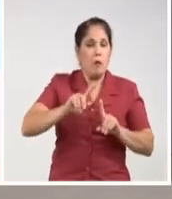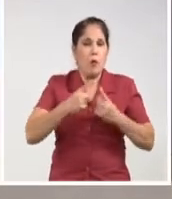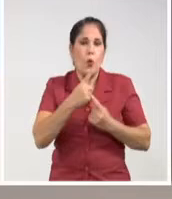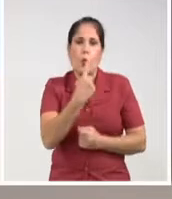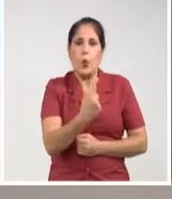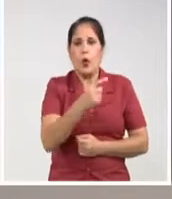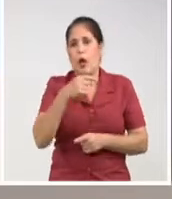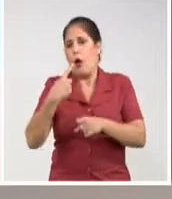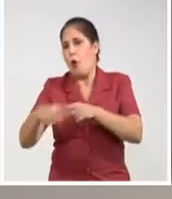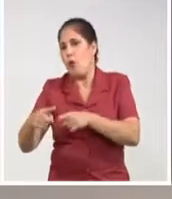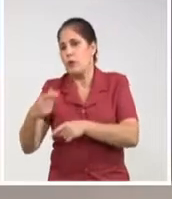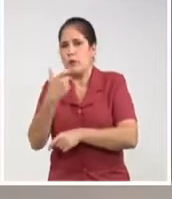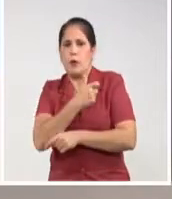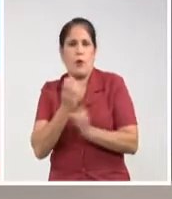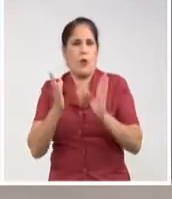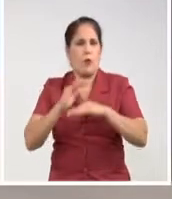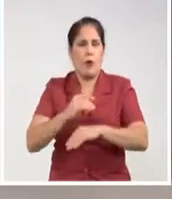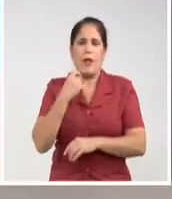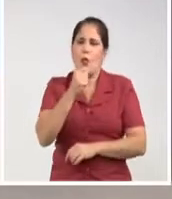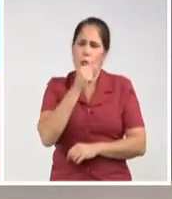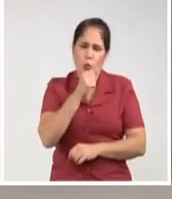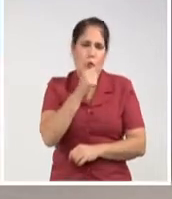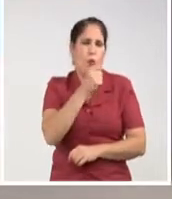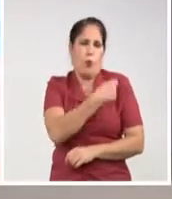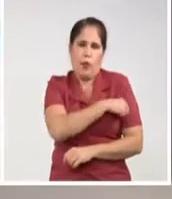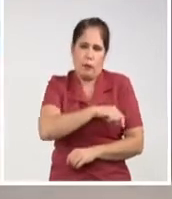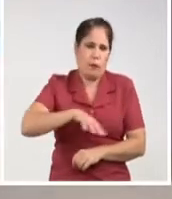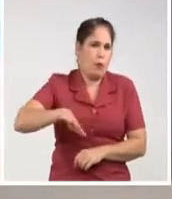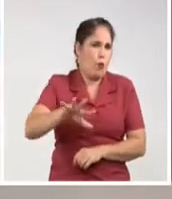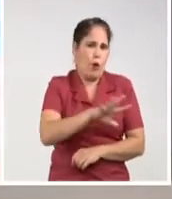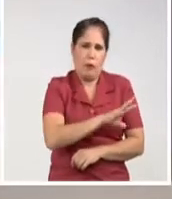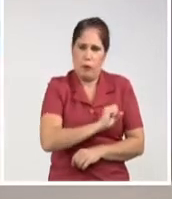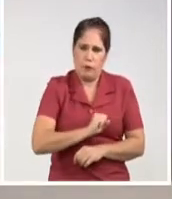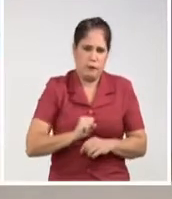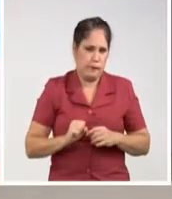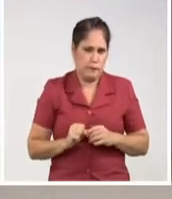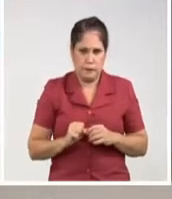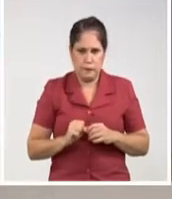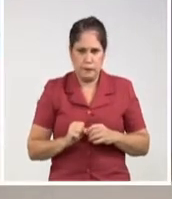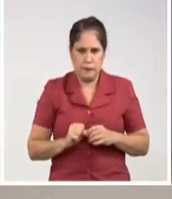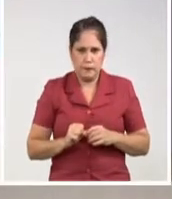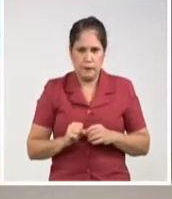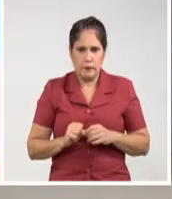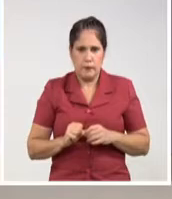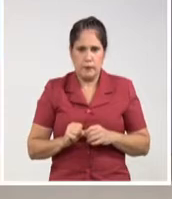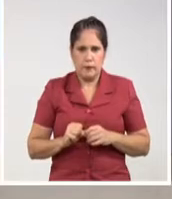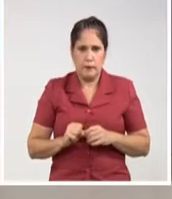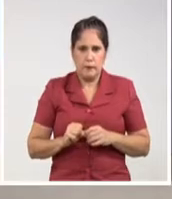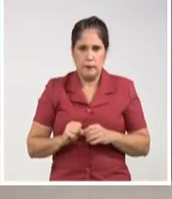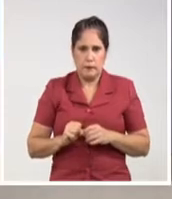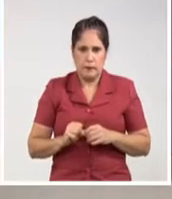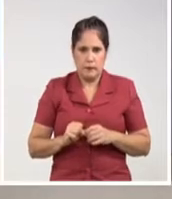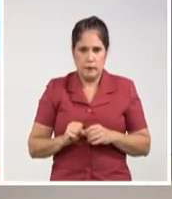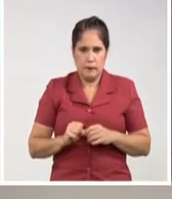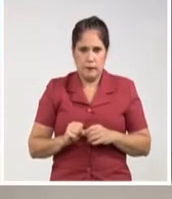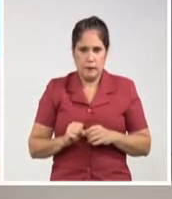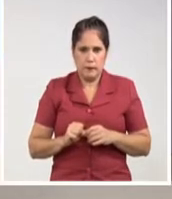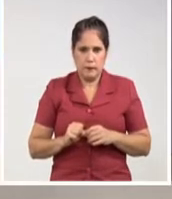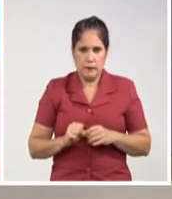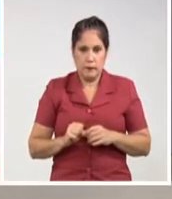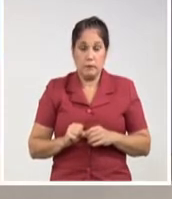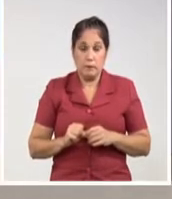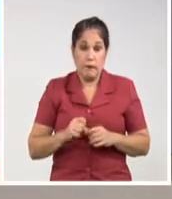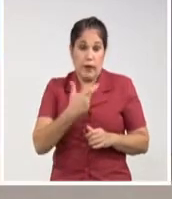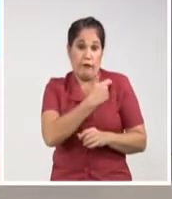y no la otra, en fin. Las interrogantes han sido recurrentes en este año y medio de pandemia triste y devastadora. Y sobre